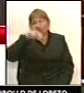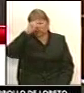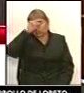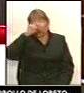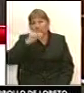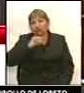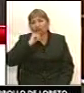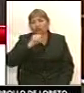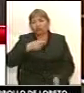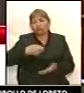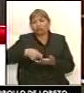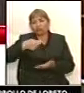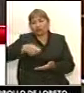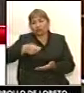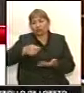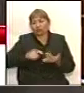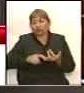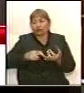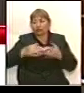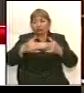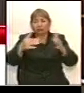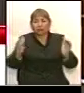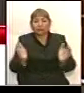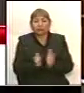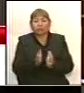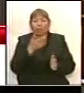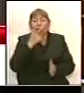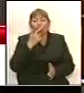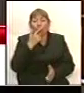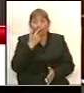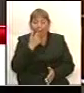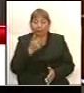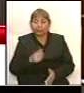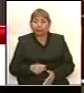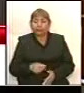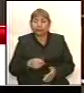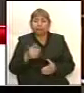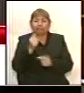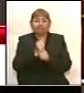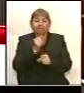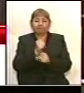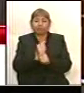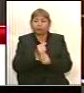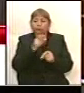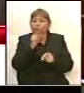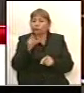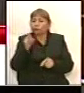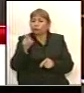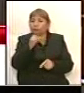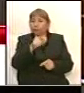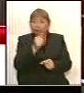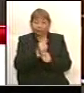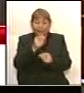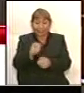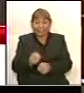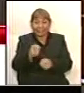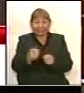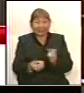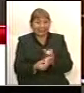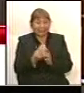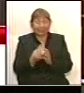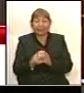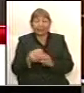de regadío, le faltan reservorios, le falta el trabajo con los mismos agricultores en el fortalecimiento